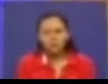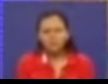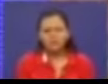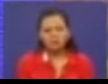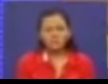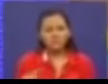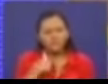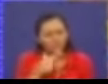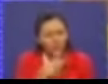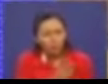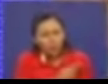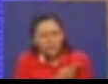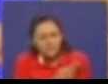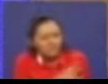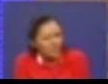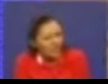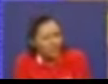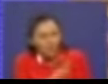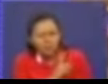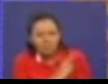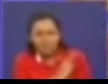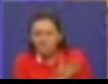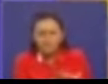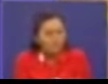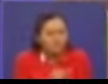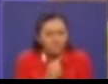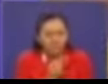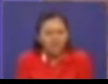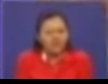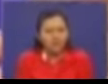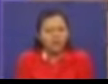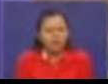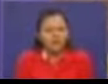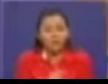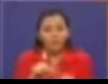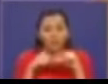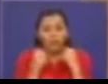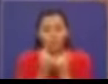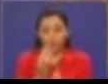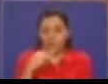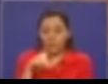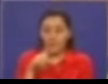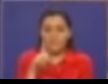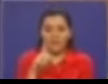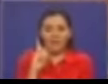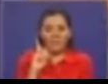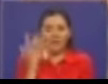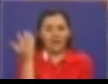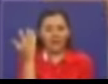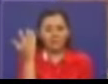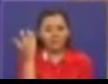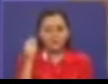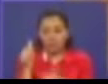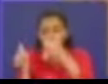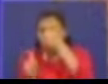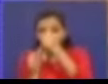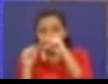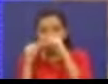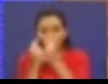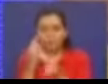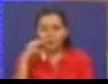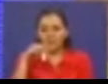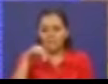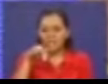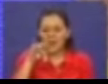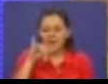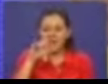en una universidad! Pero eso es lo que han hecho estos tipos. Mariátegui del MPD, lo quisieron apuñalar. El otro se defiende, le daña la